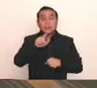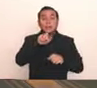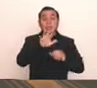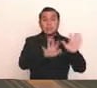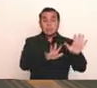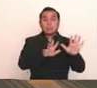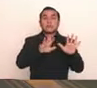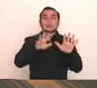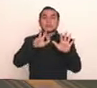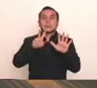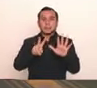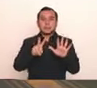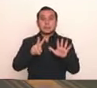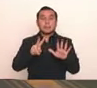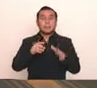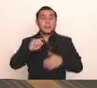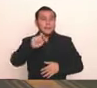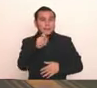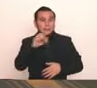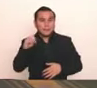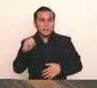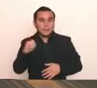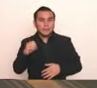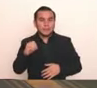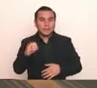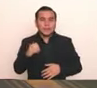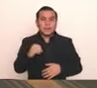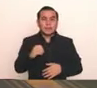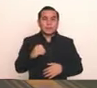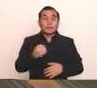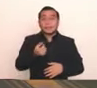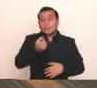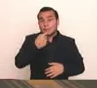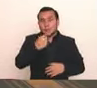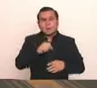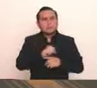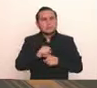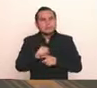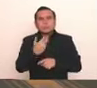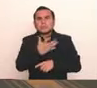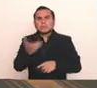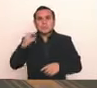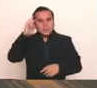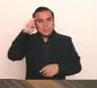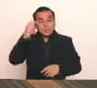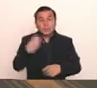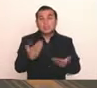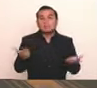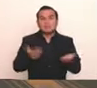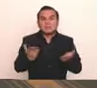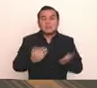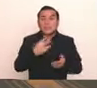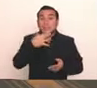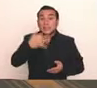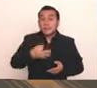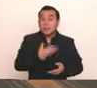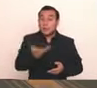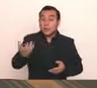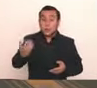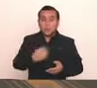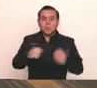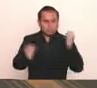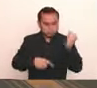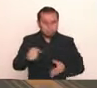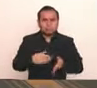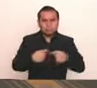de maíz que son parte de la reserva estratégica de granos básicos están listos por si la pandemia golpea mucho en nuestro país y los productores no pueden sembrar